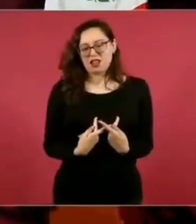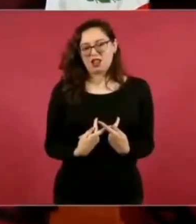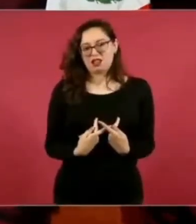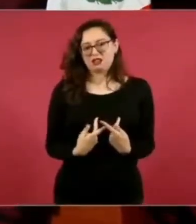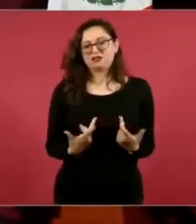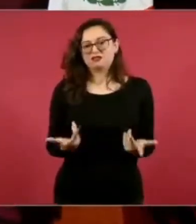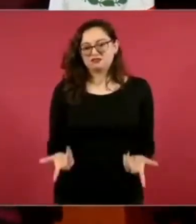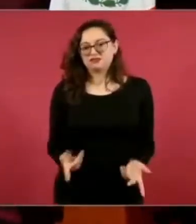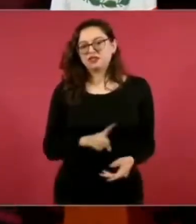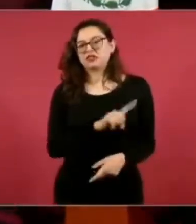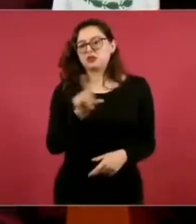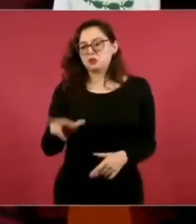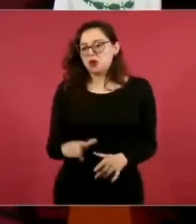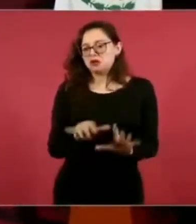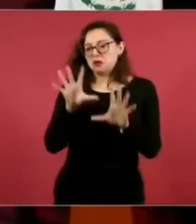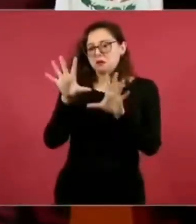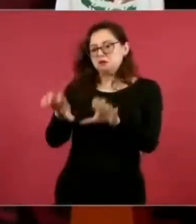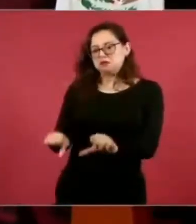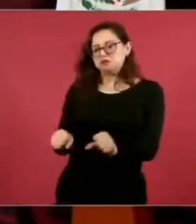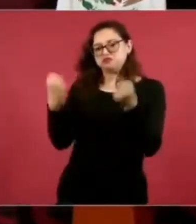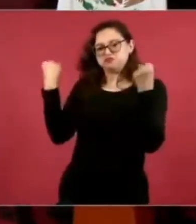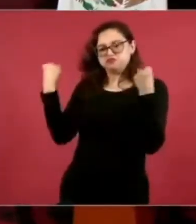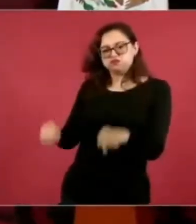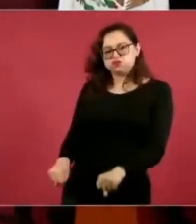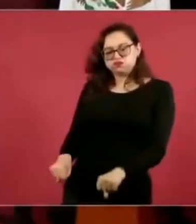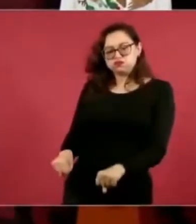y someterlos.